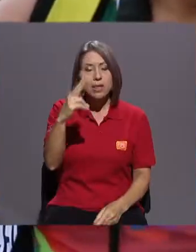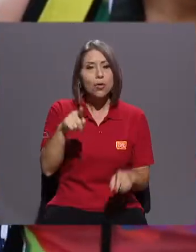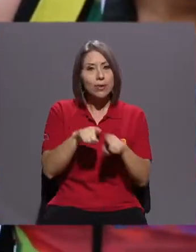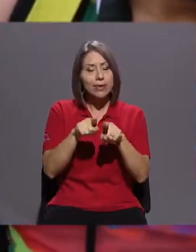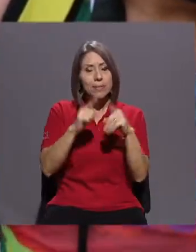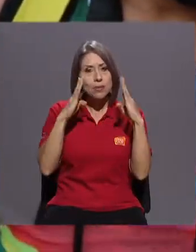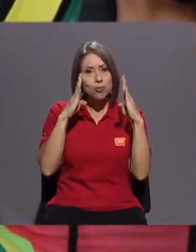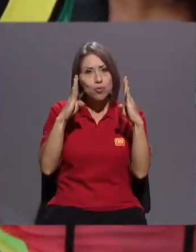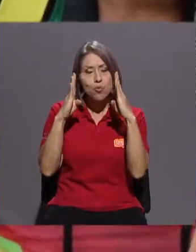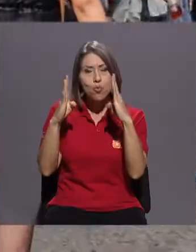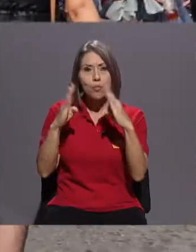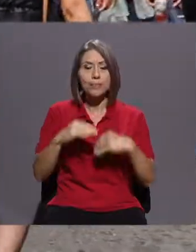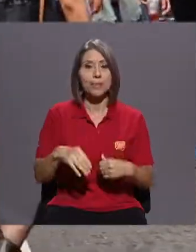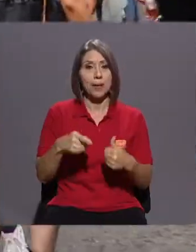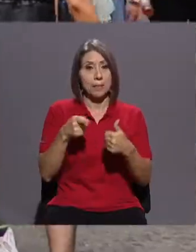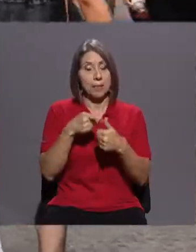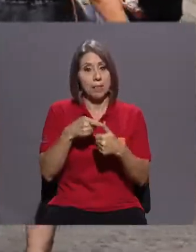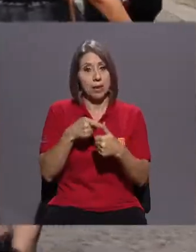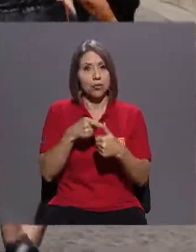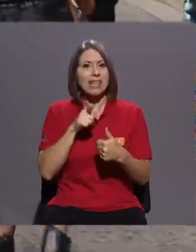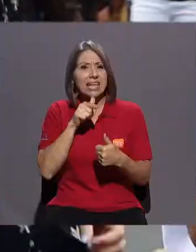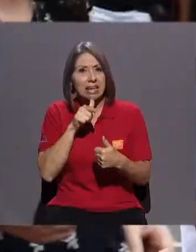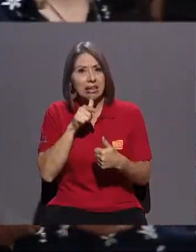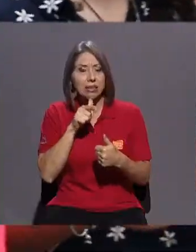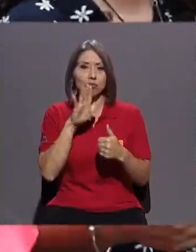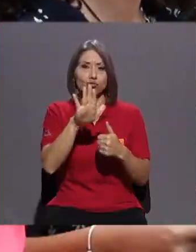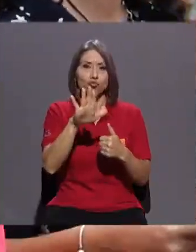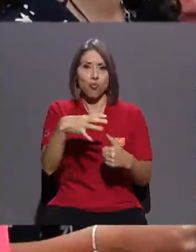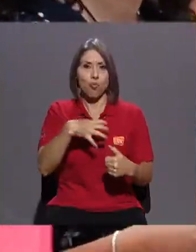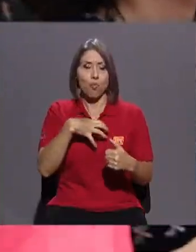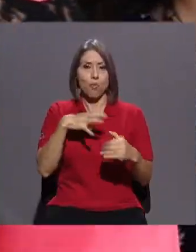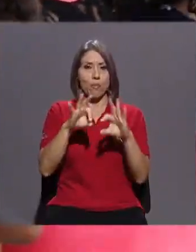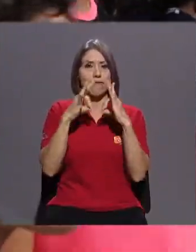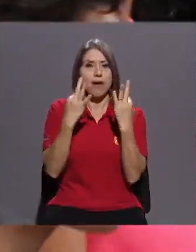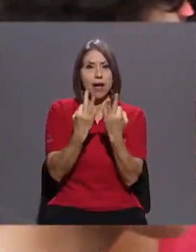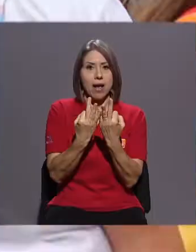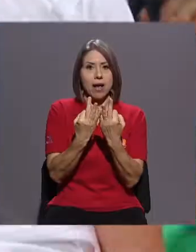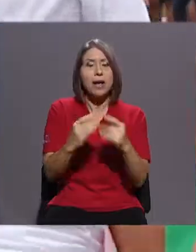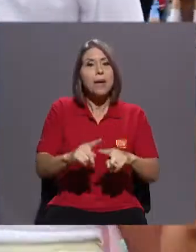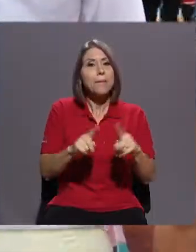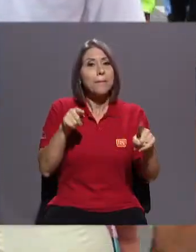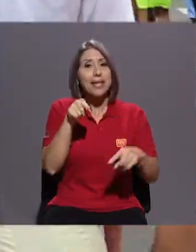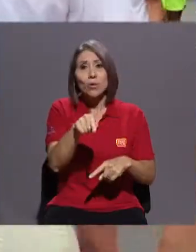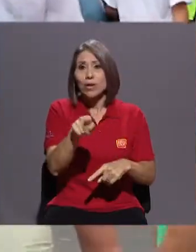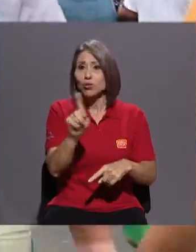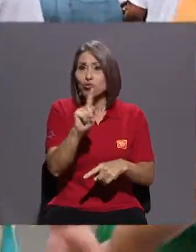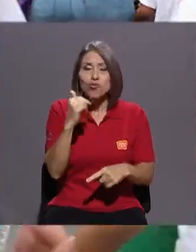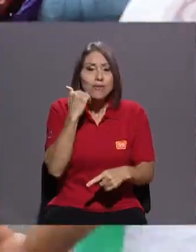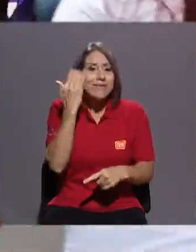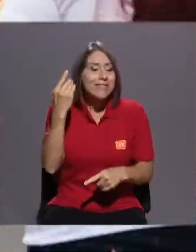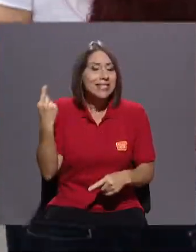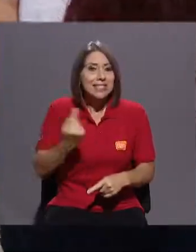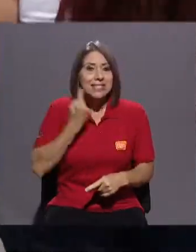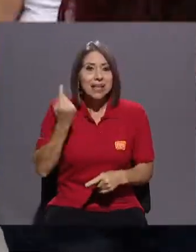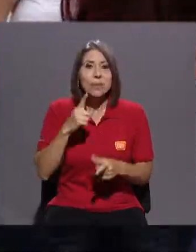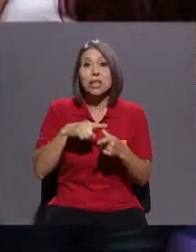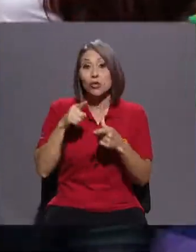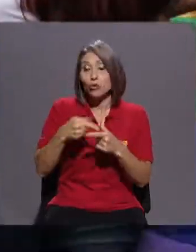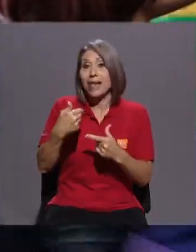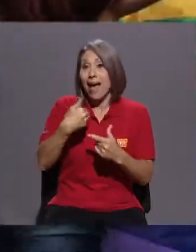consideración En primera instancia De su propia familia Pero como esto No siempre resulta sencillo